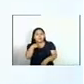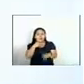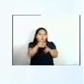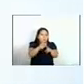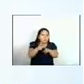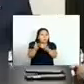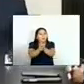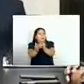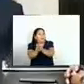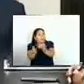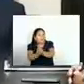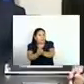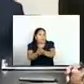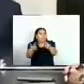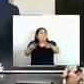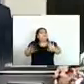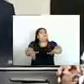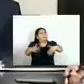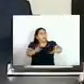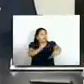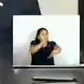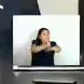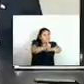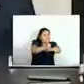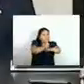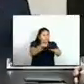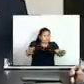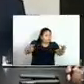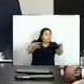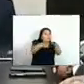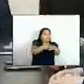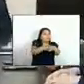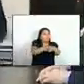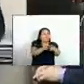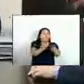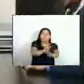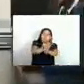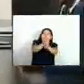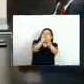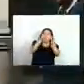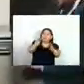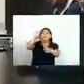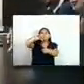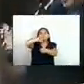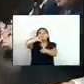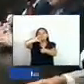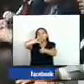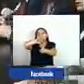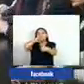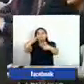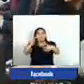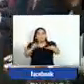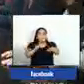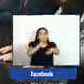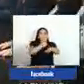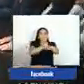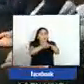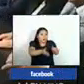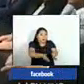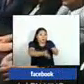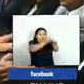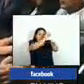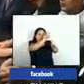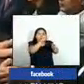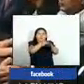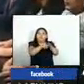esta institución fue creada con fines de mantener la paz en la región y se constituyó como un organismo